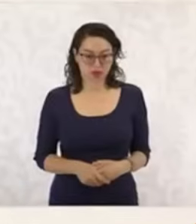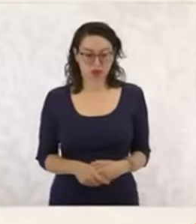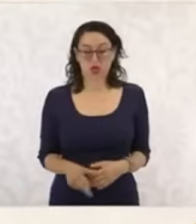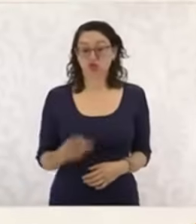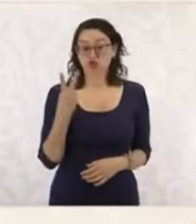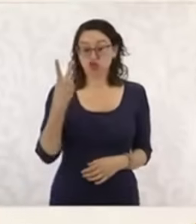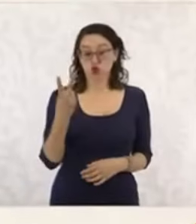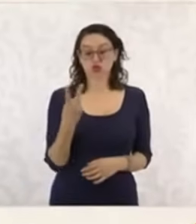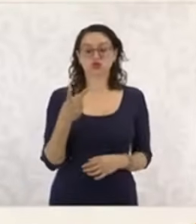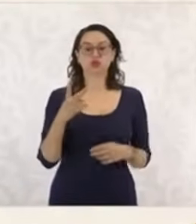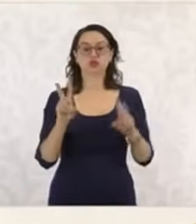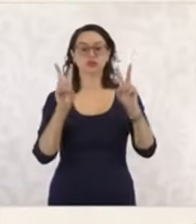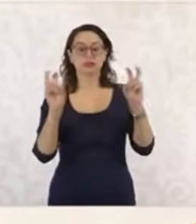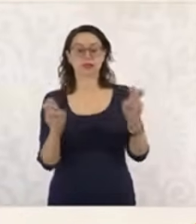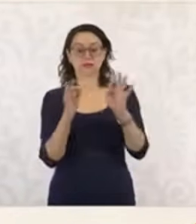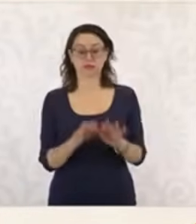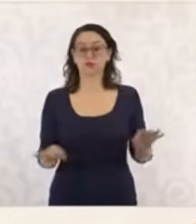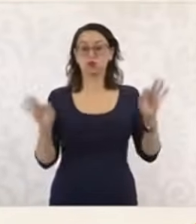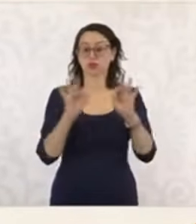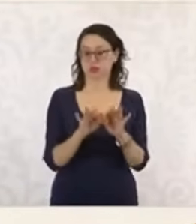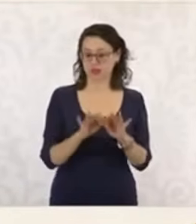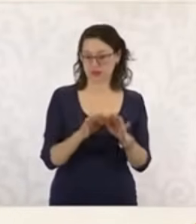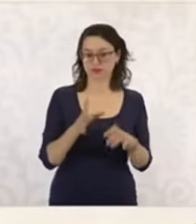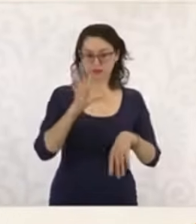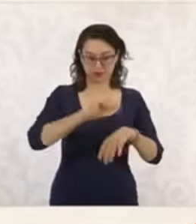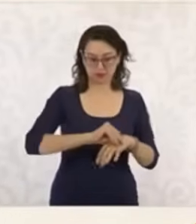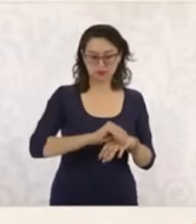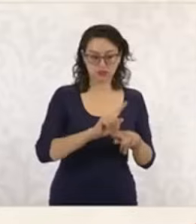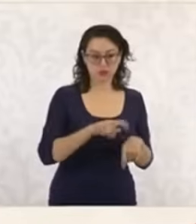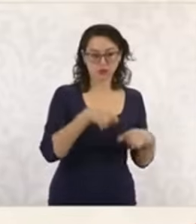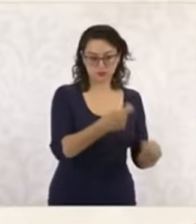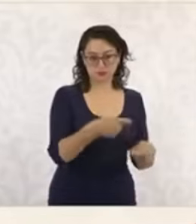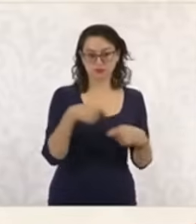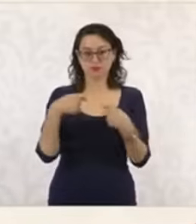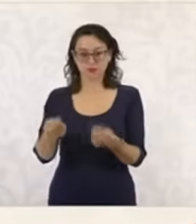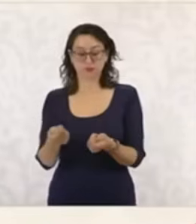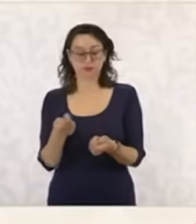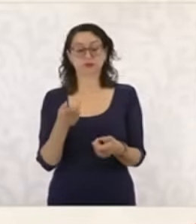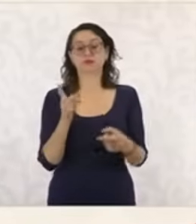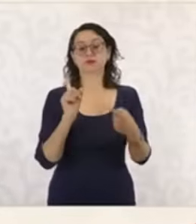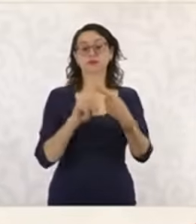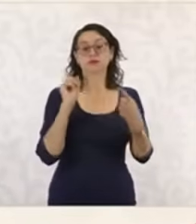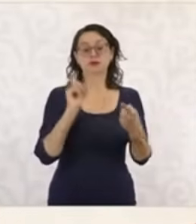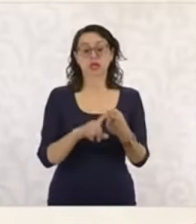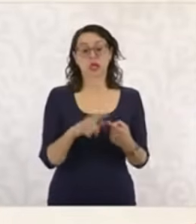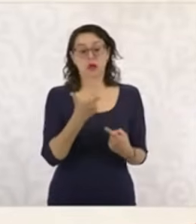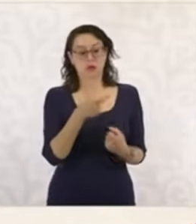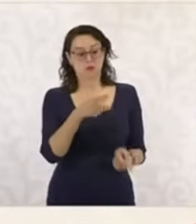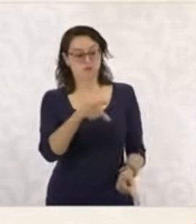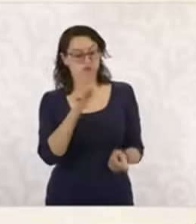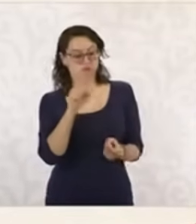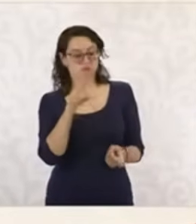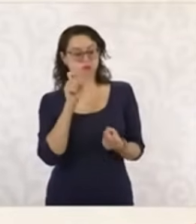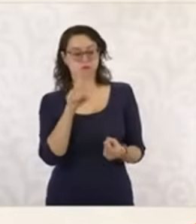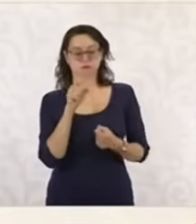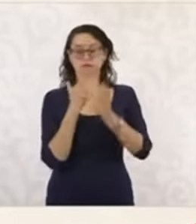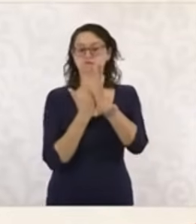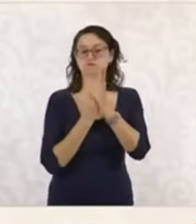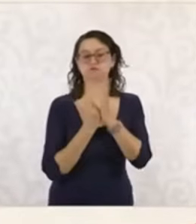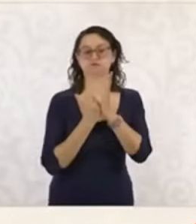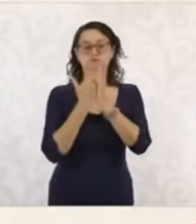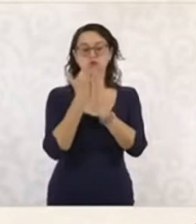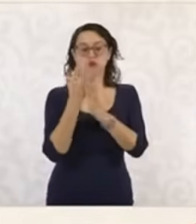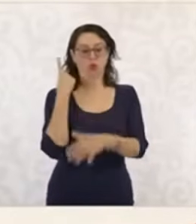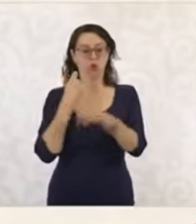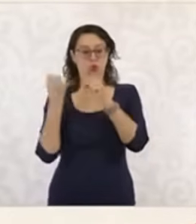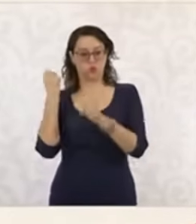de concesiones. Primero, se ha reflejado un incremento en la recaudación. Comparado el mes de agosto de